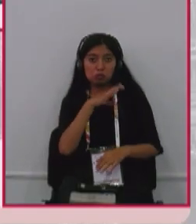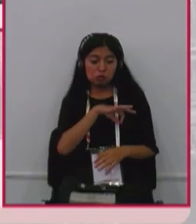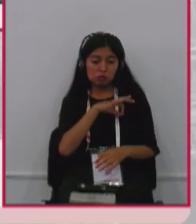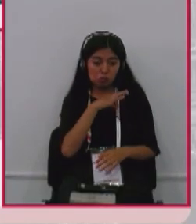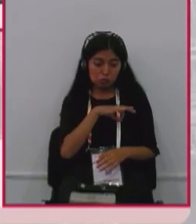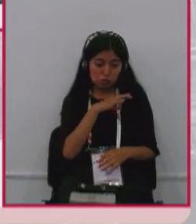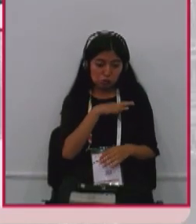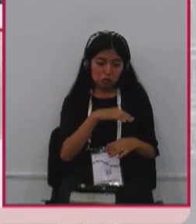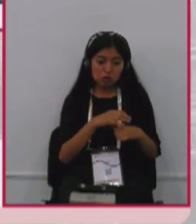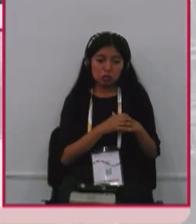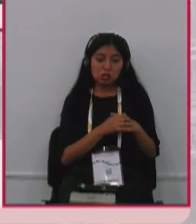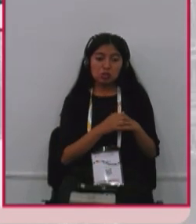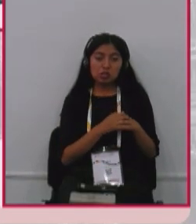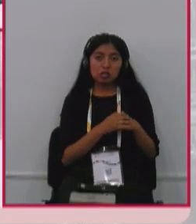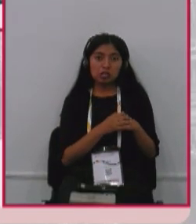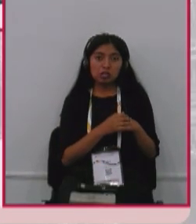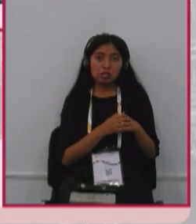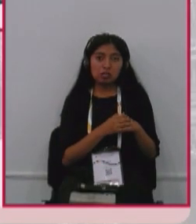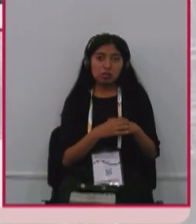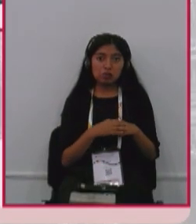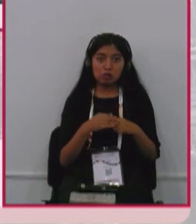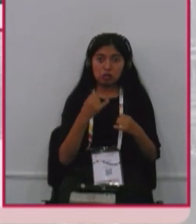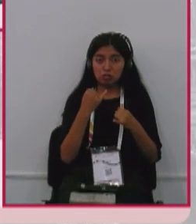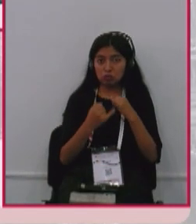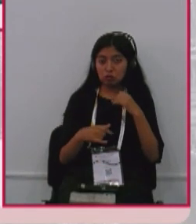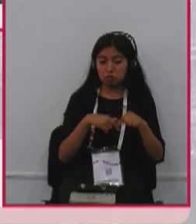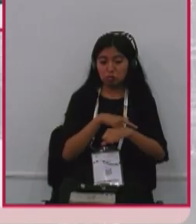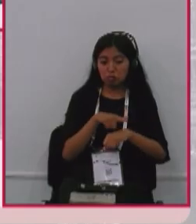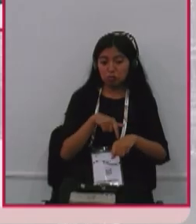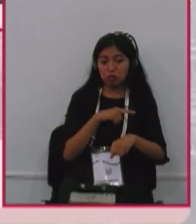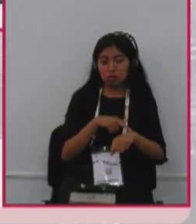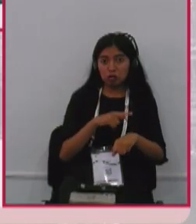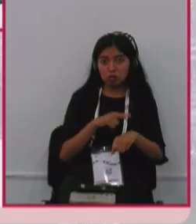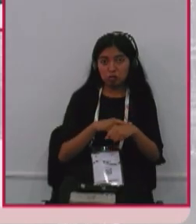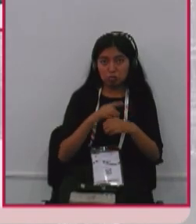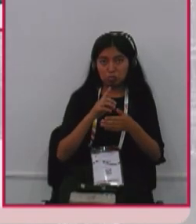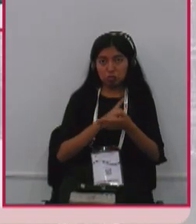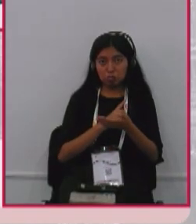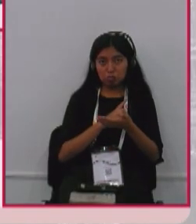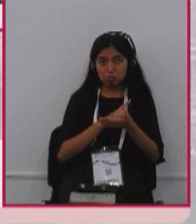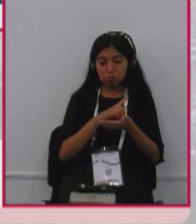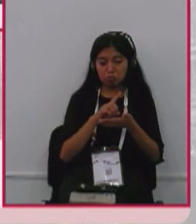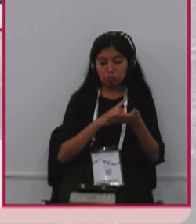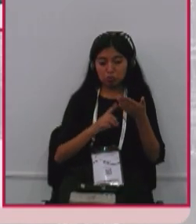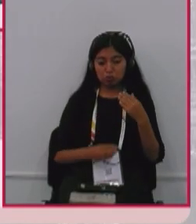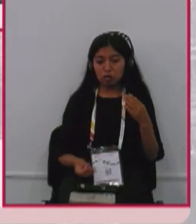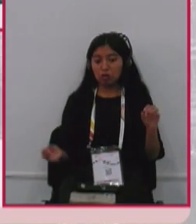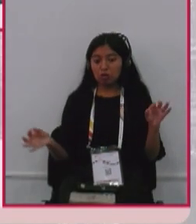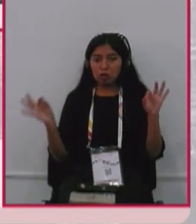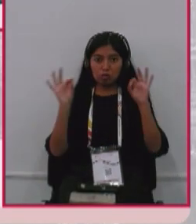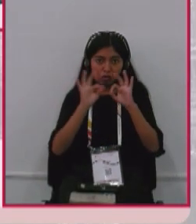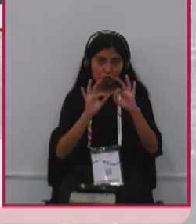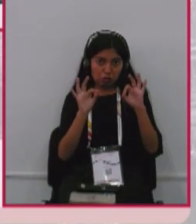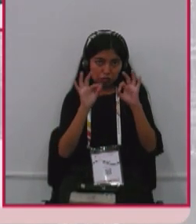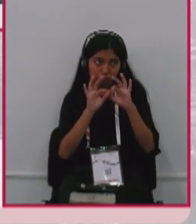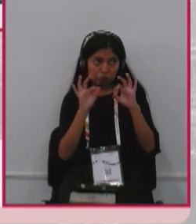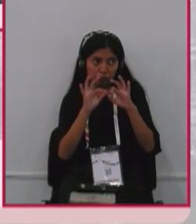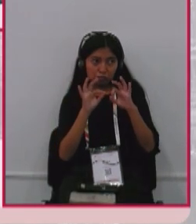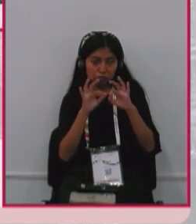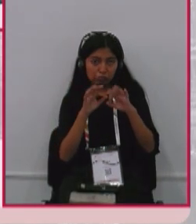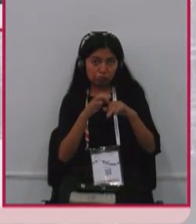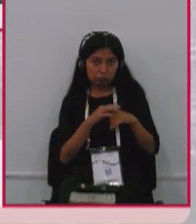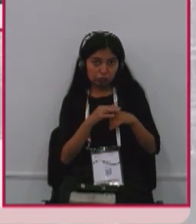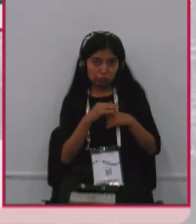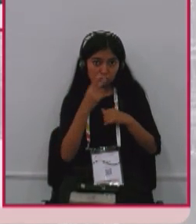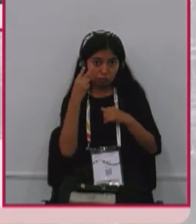productividad logrados con celdas Jamieson en el último tiempo, con los últimos desarrollos. Y algo muy importante es